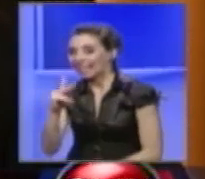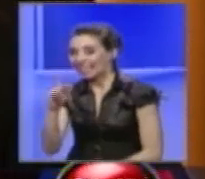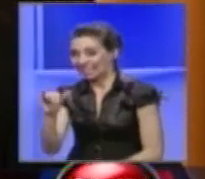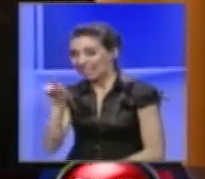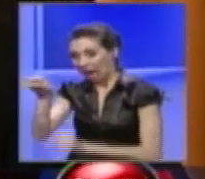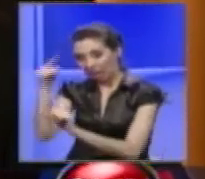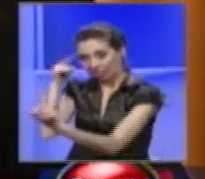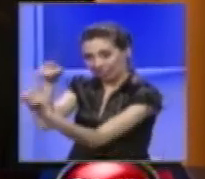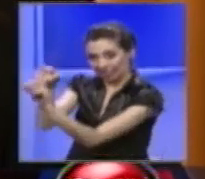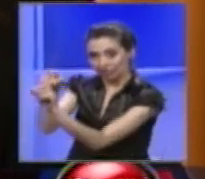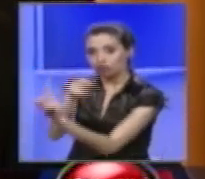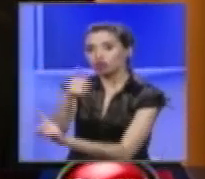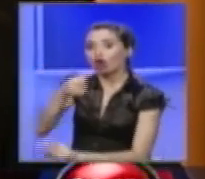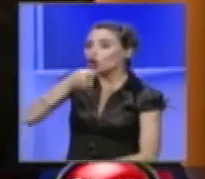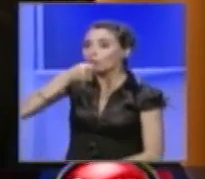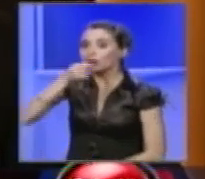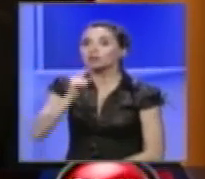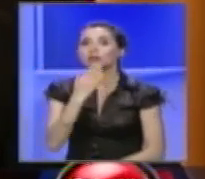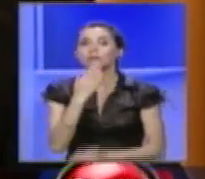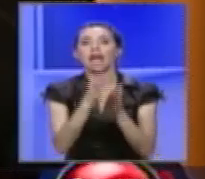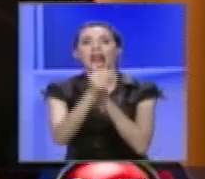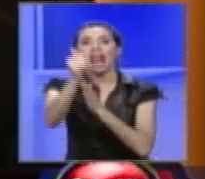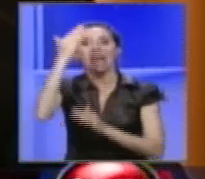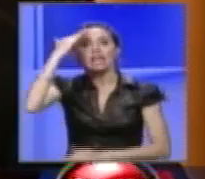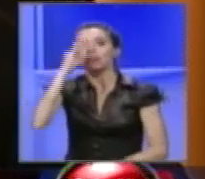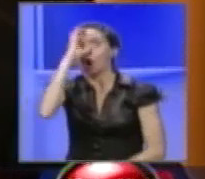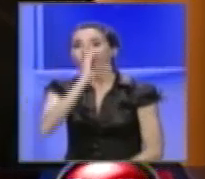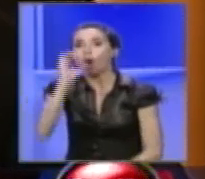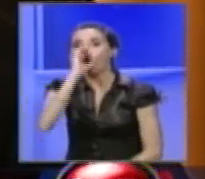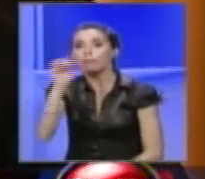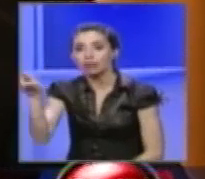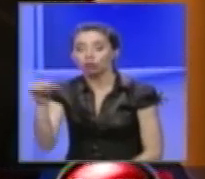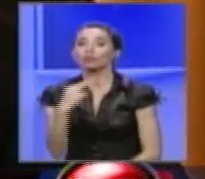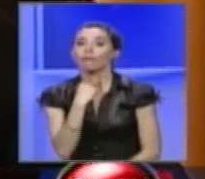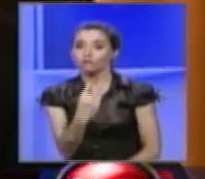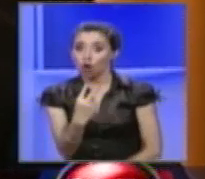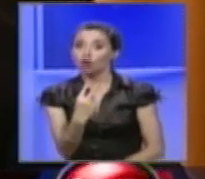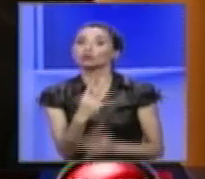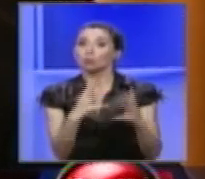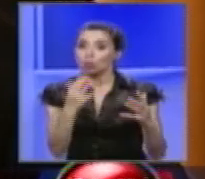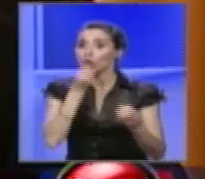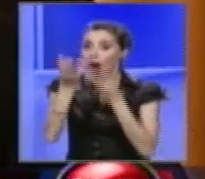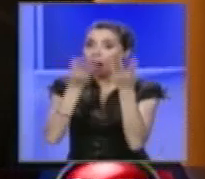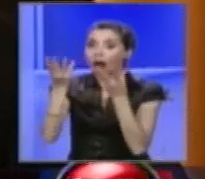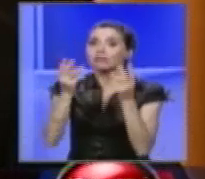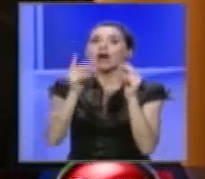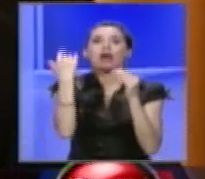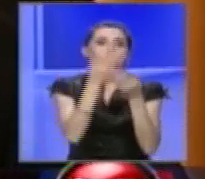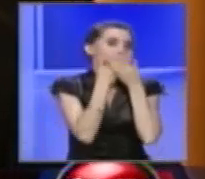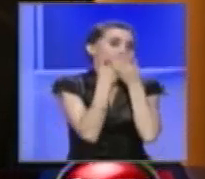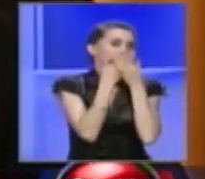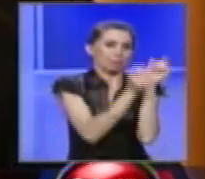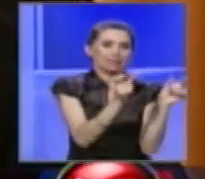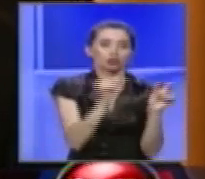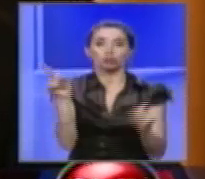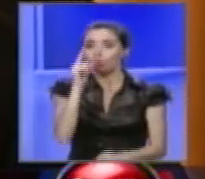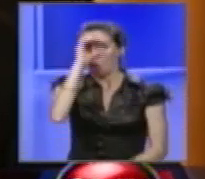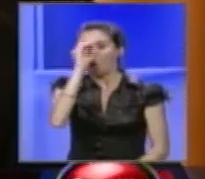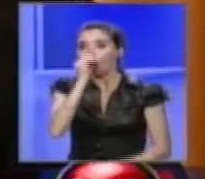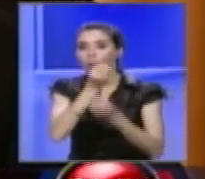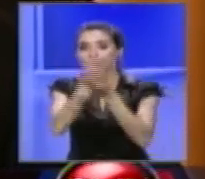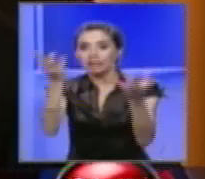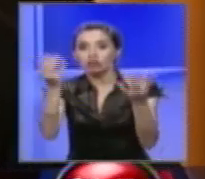no es solo como artista, sino también como líder de opinión. Tú has tenido voz activa en temas que para muchas personas han sido tabú. De hecho, tú emitiste una opinión a propósito